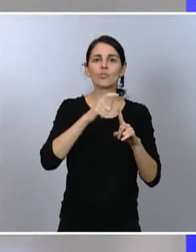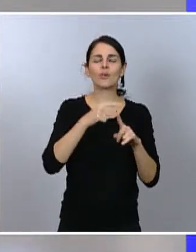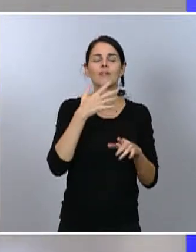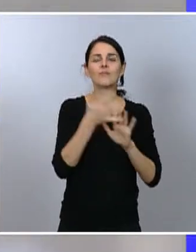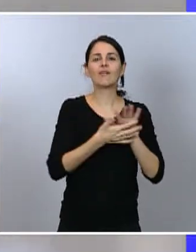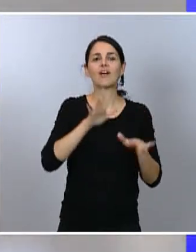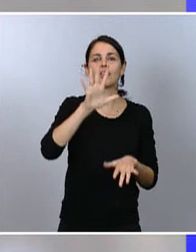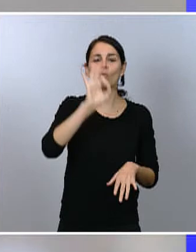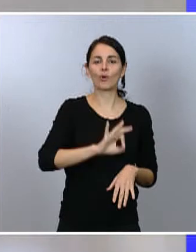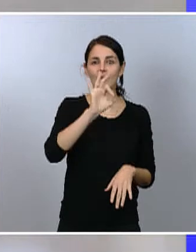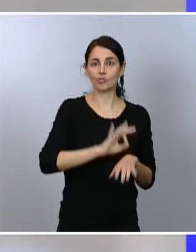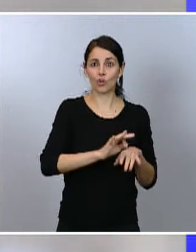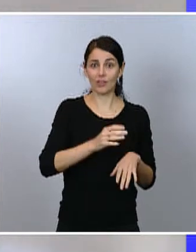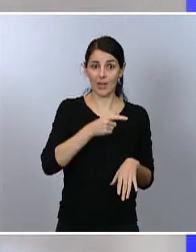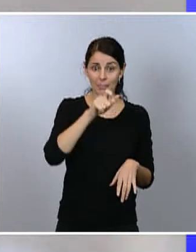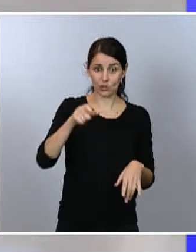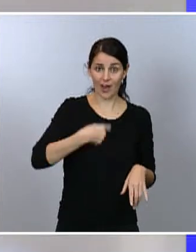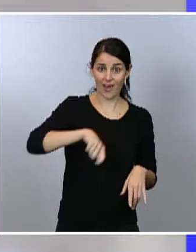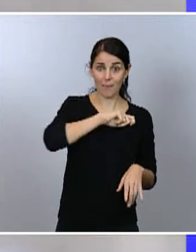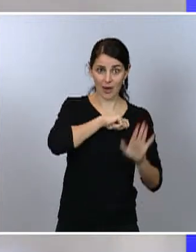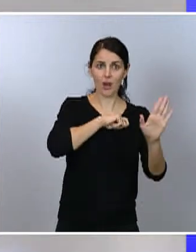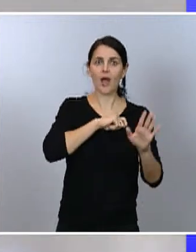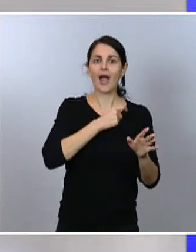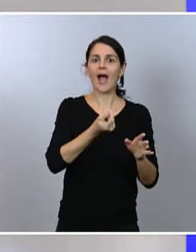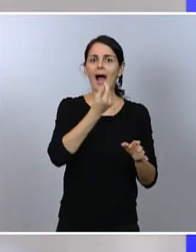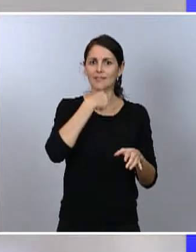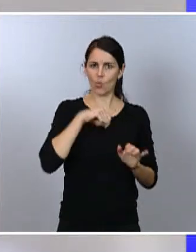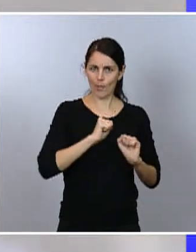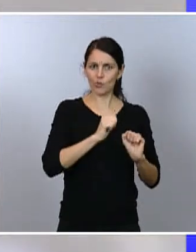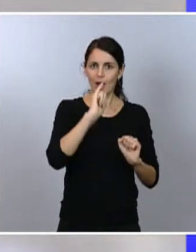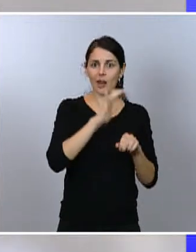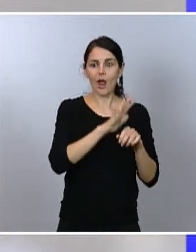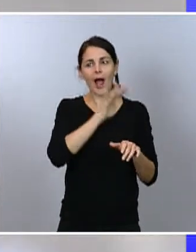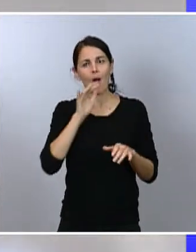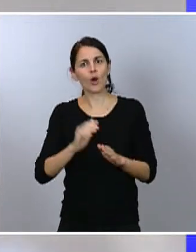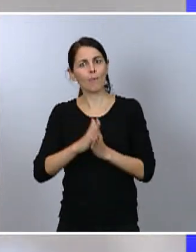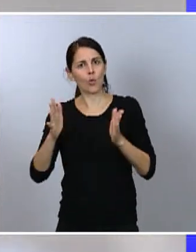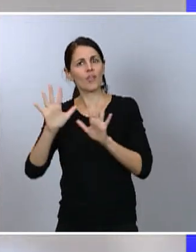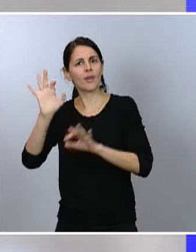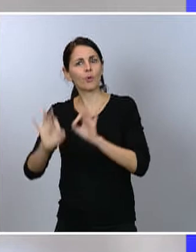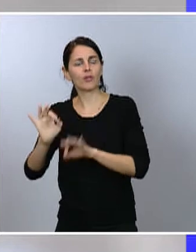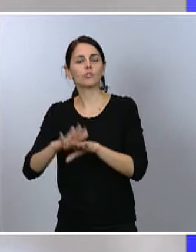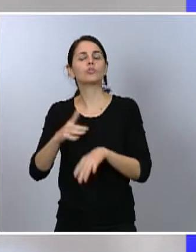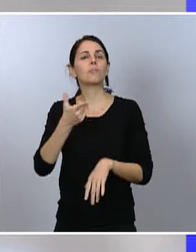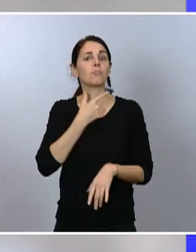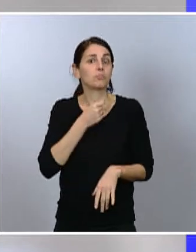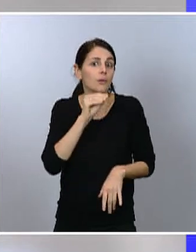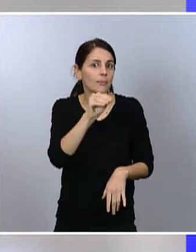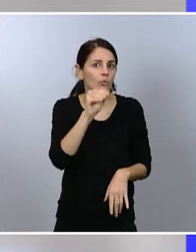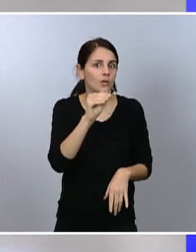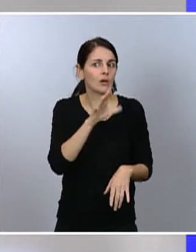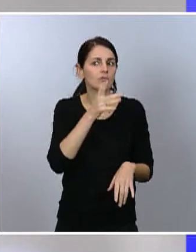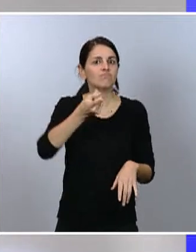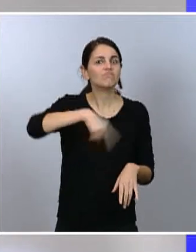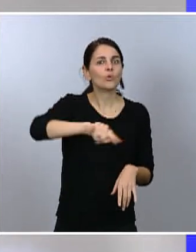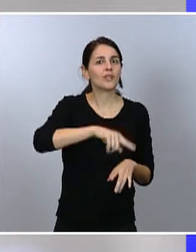el 10%. Entonces me gustaría saber, analizando la evolución, cuándo calculan que podría haber inmunidad de rebaño y